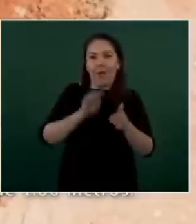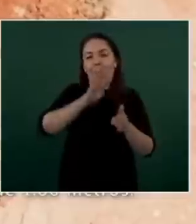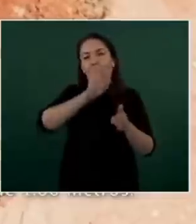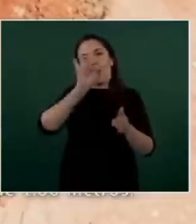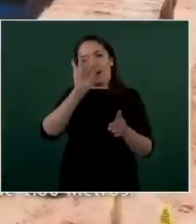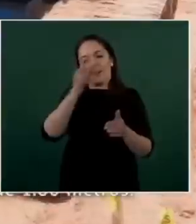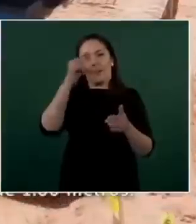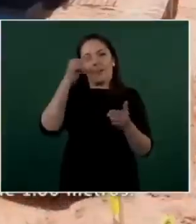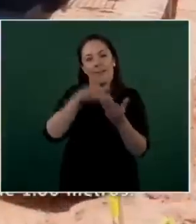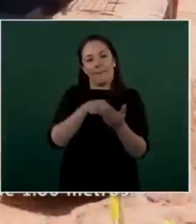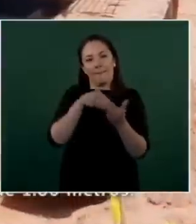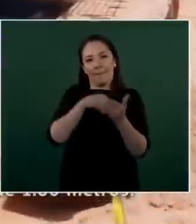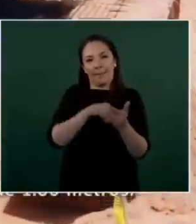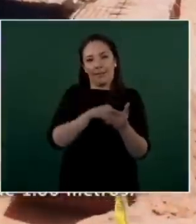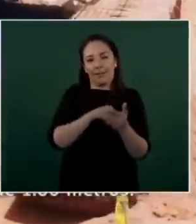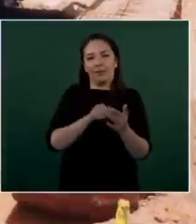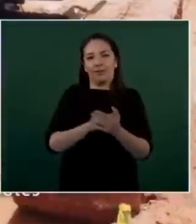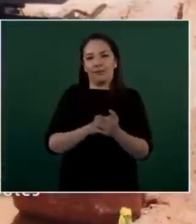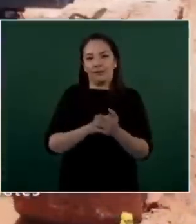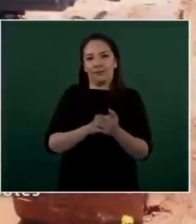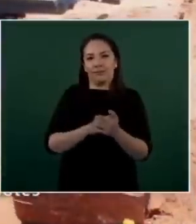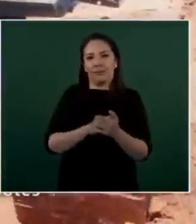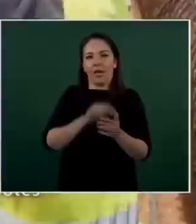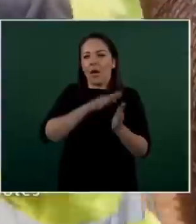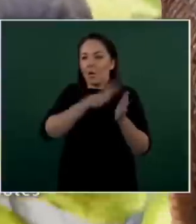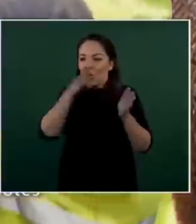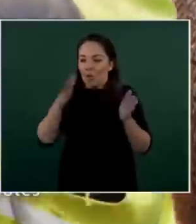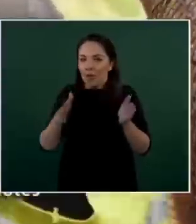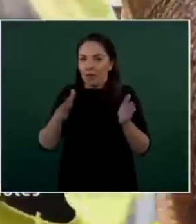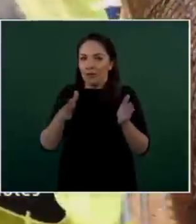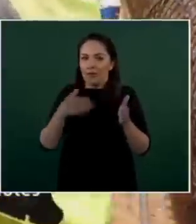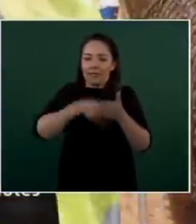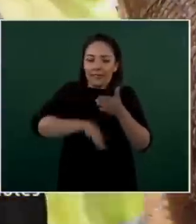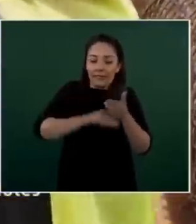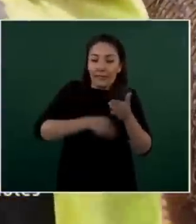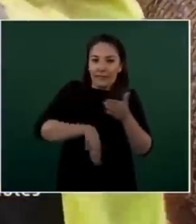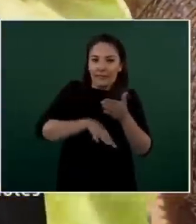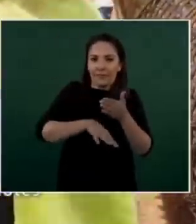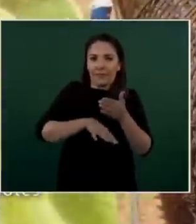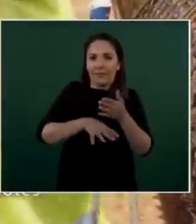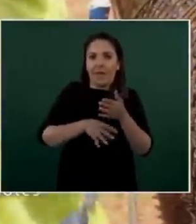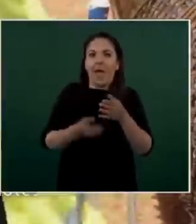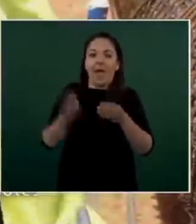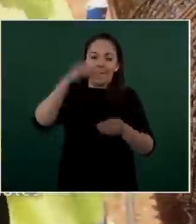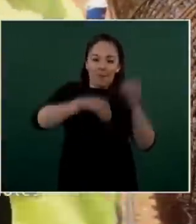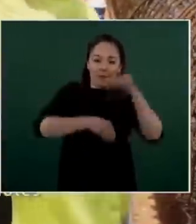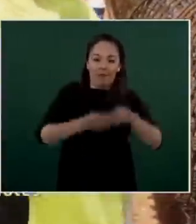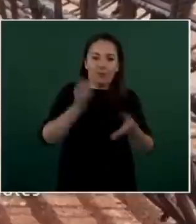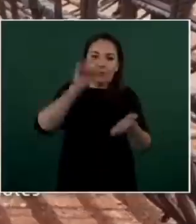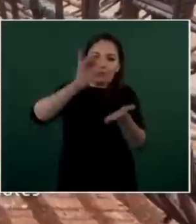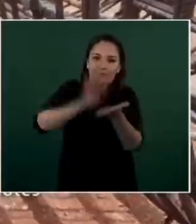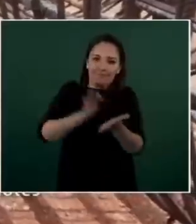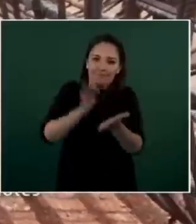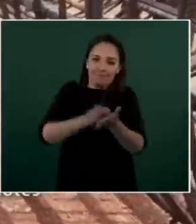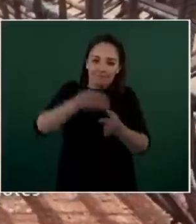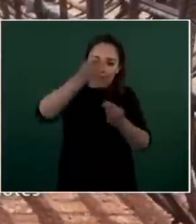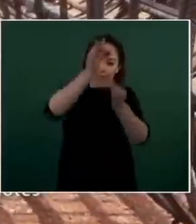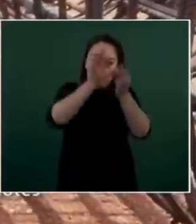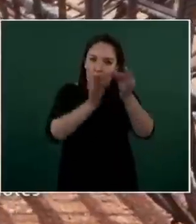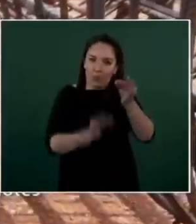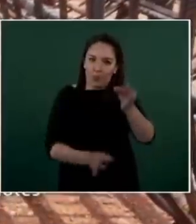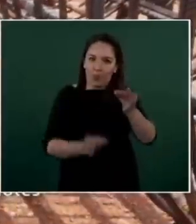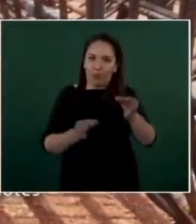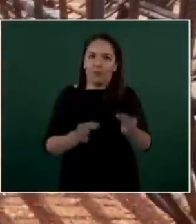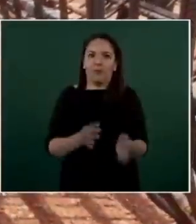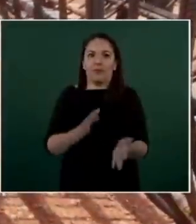de 1.60 metros después de hacer la perforación se arman los pilotes de acero con bastones almas y